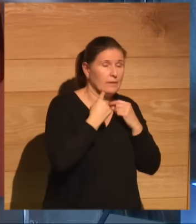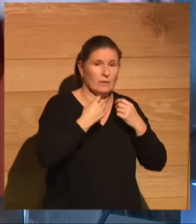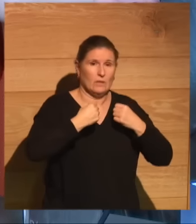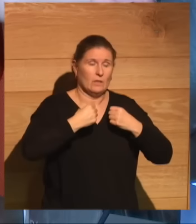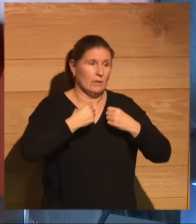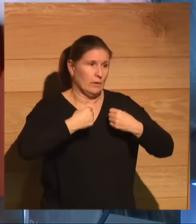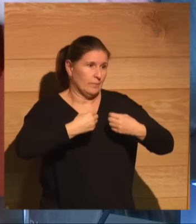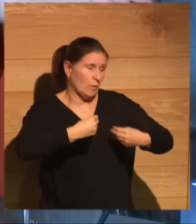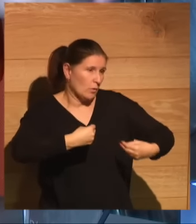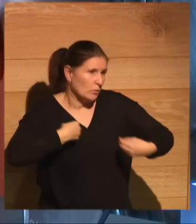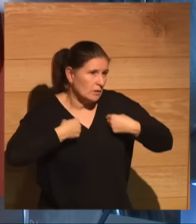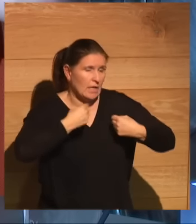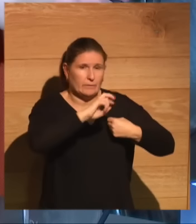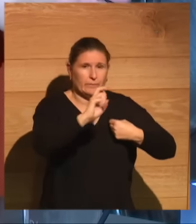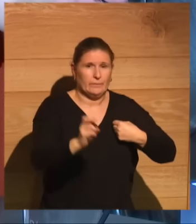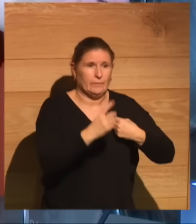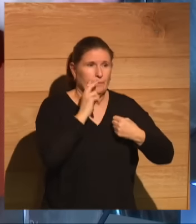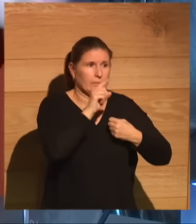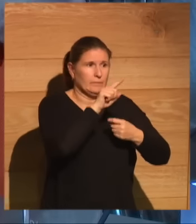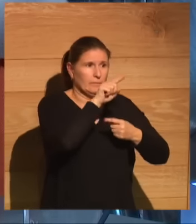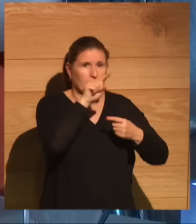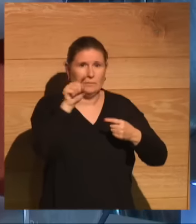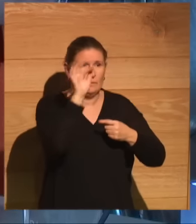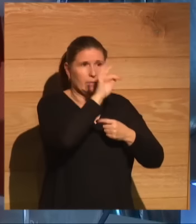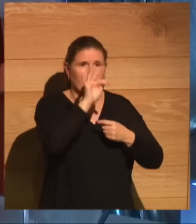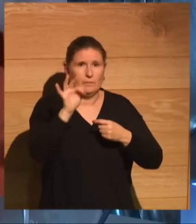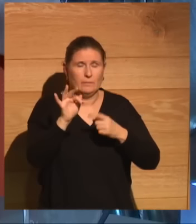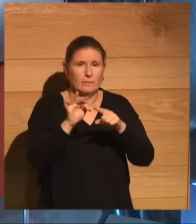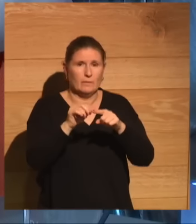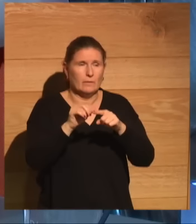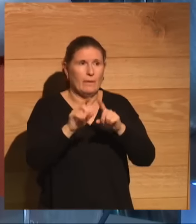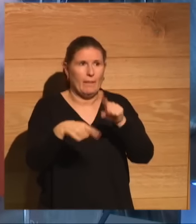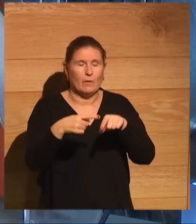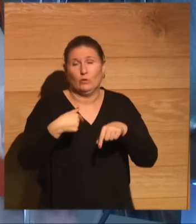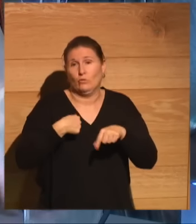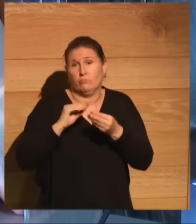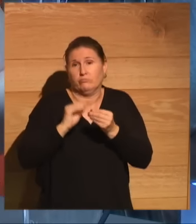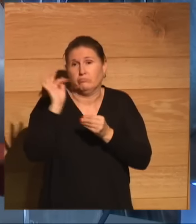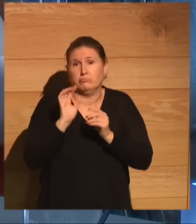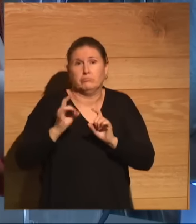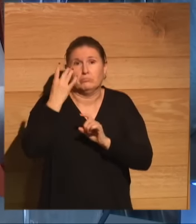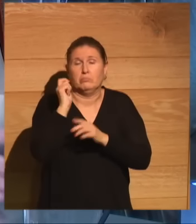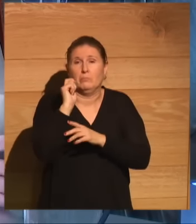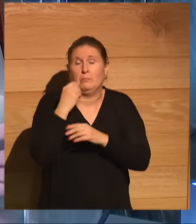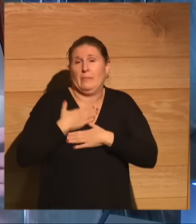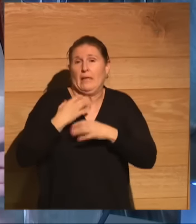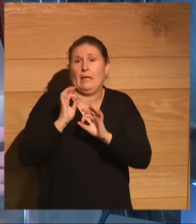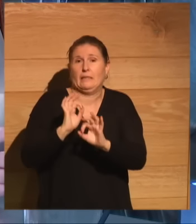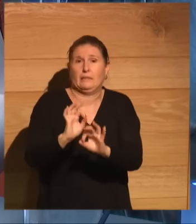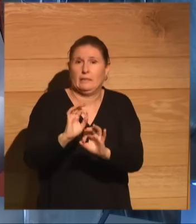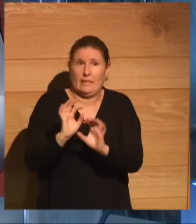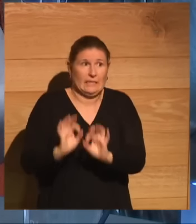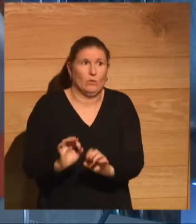y vi Jason y los Argonautas y tracé una raya en el suelo y a partir de aquí dije, y esto soy yo y se acabó. Uh-huh. Y seguramente el señor ha leído más